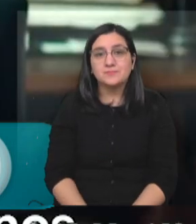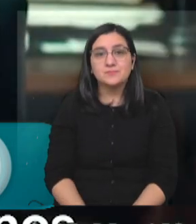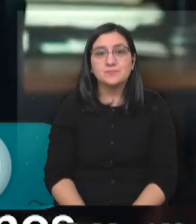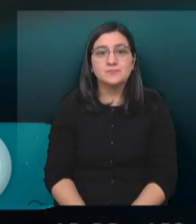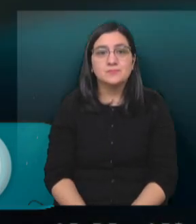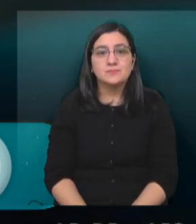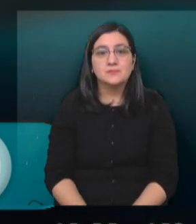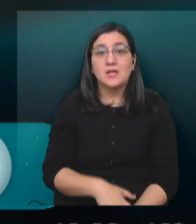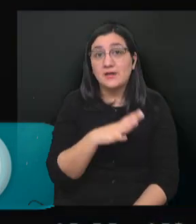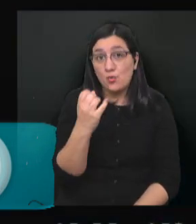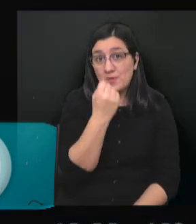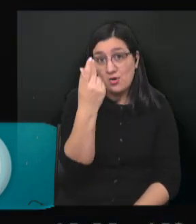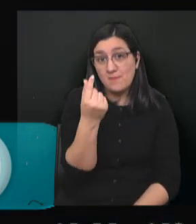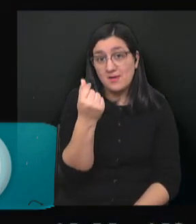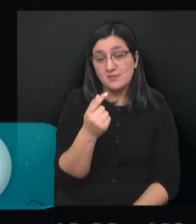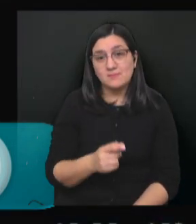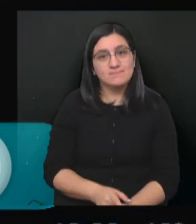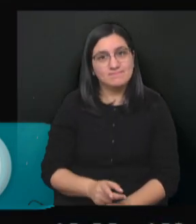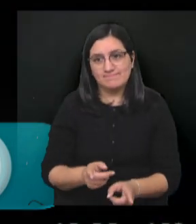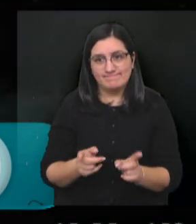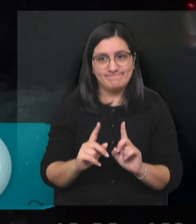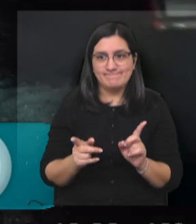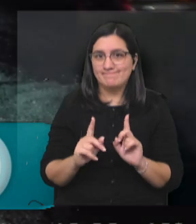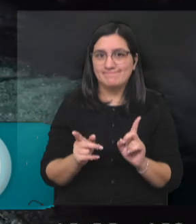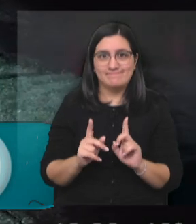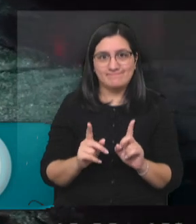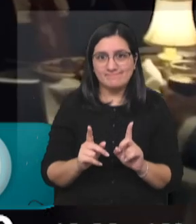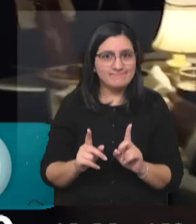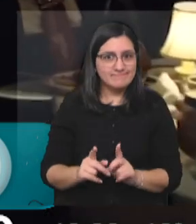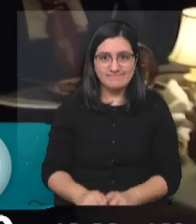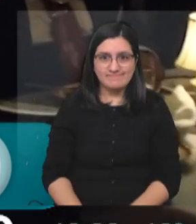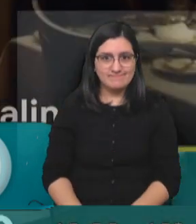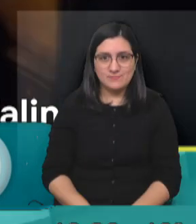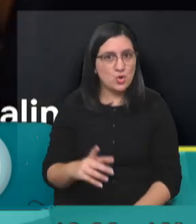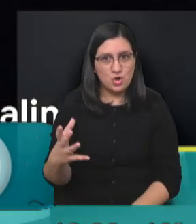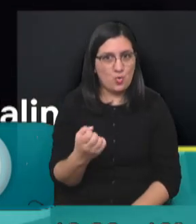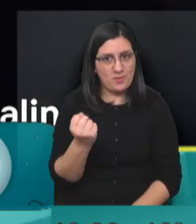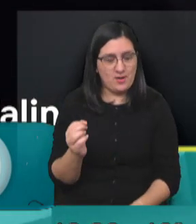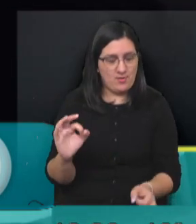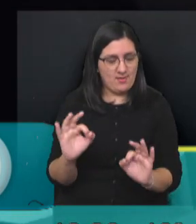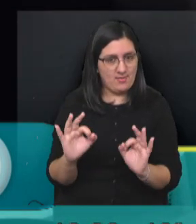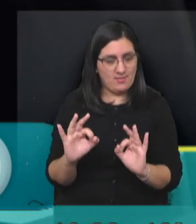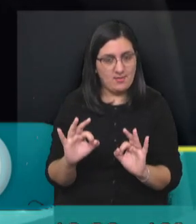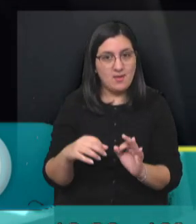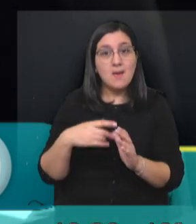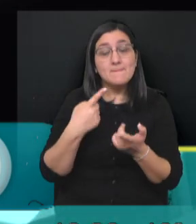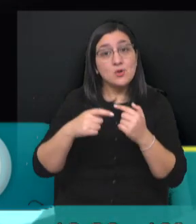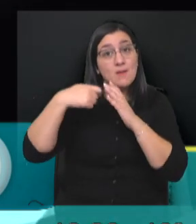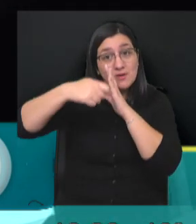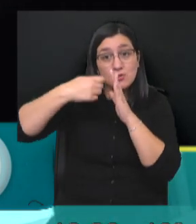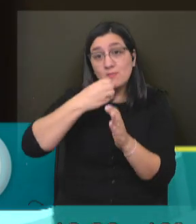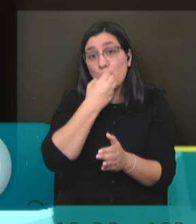nada. ¿Recuperaron la plata? De ninguna manera. No, fue un clavo remachado mal. Pero la película es muy buena.